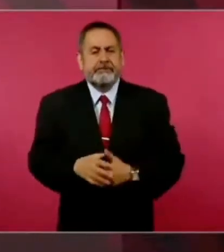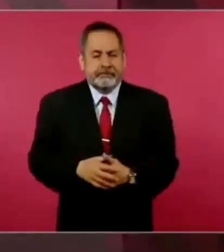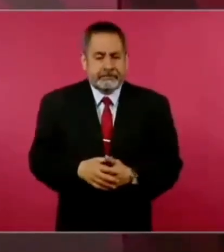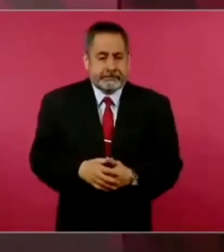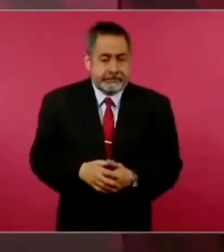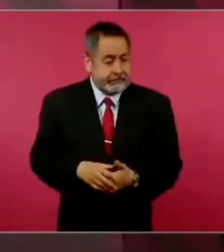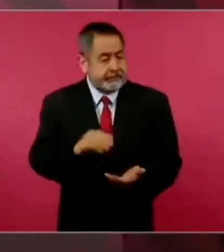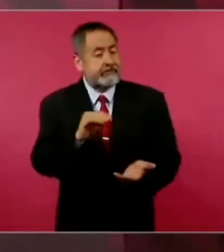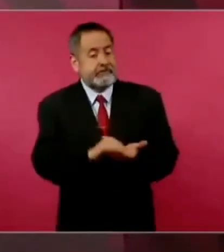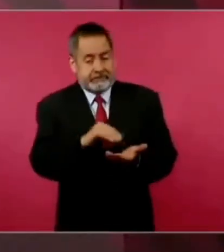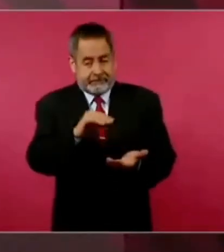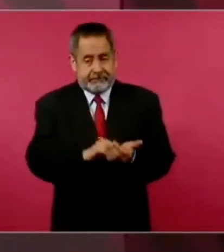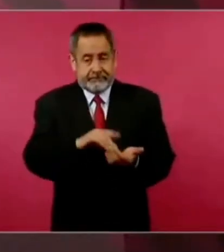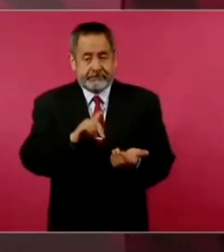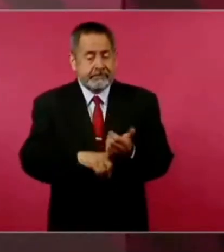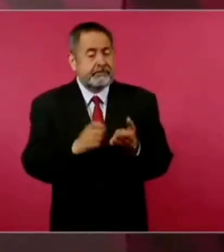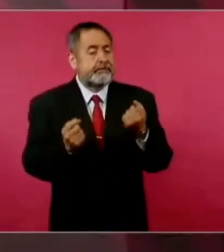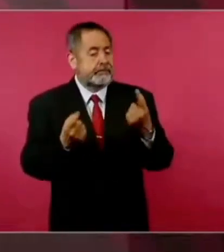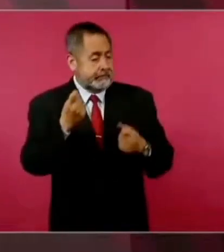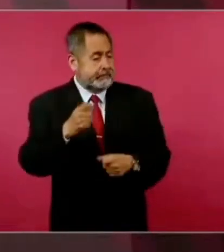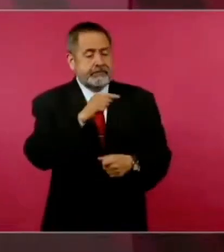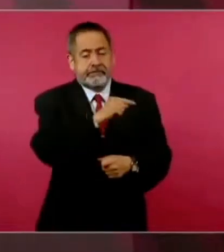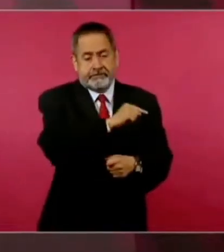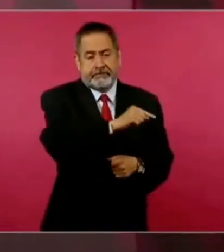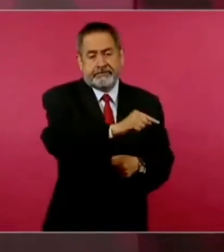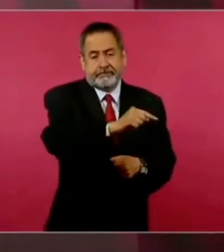todavía eso existe